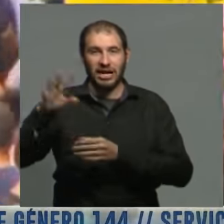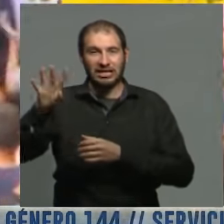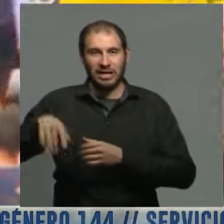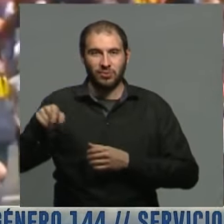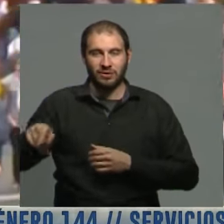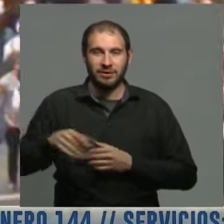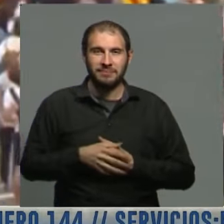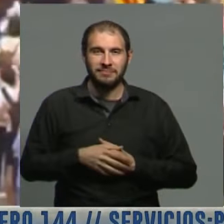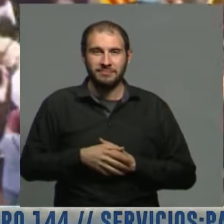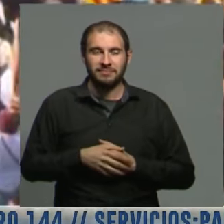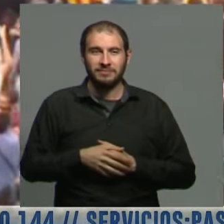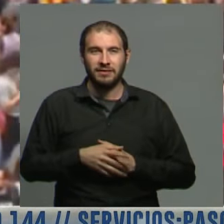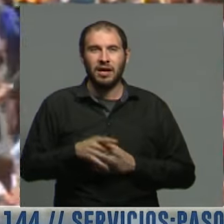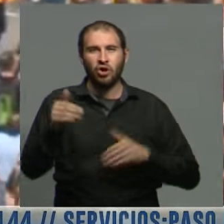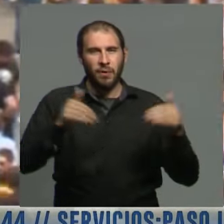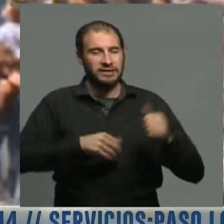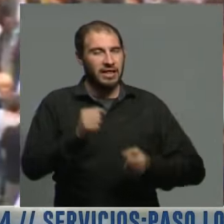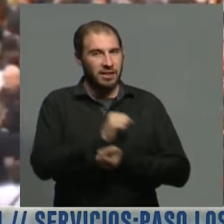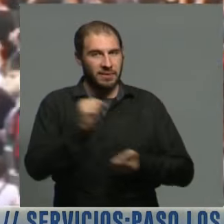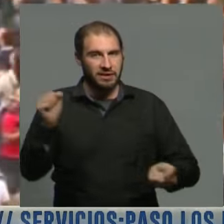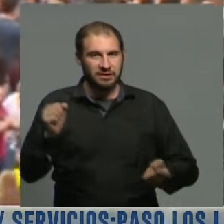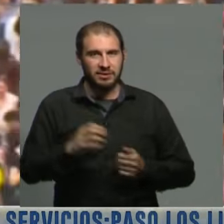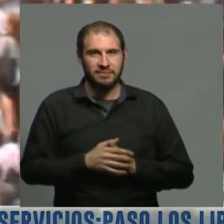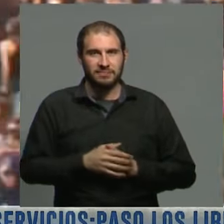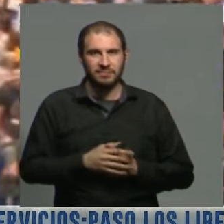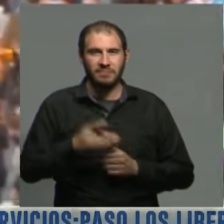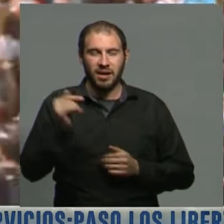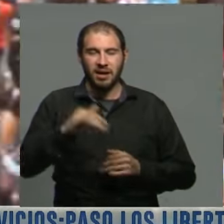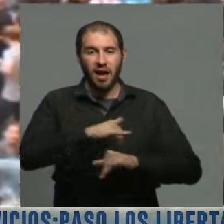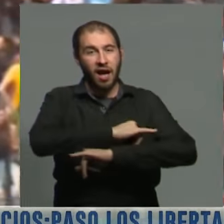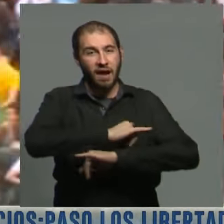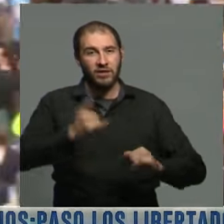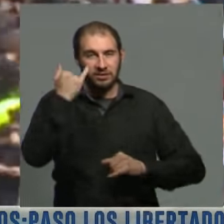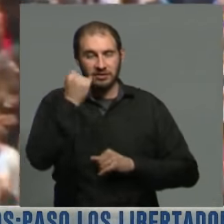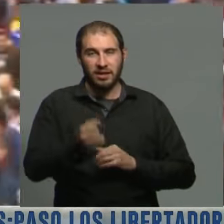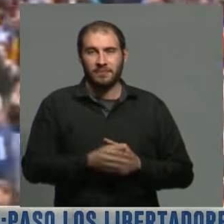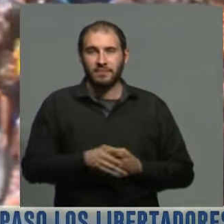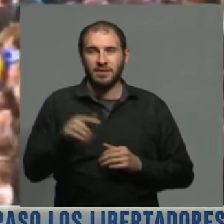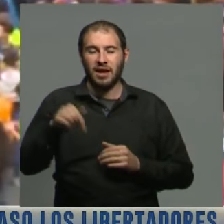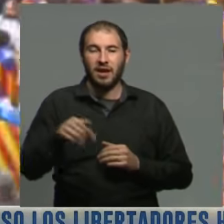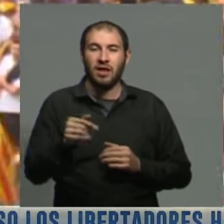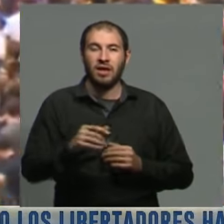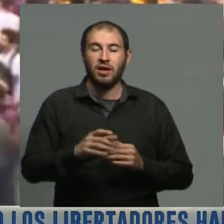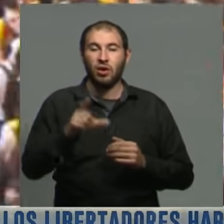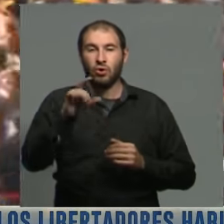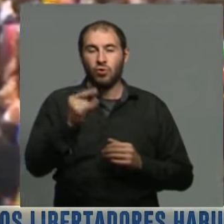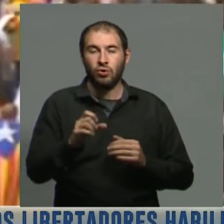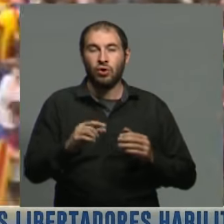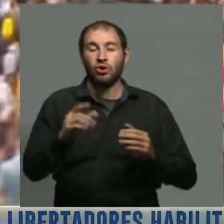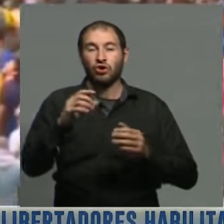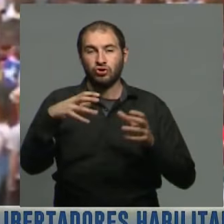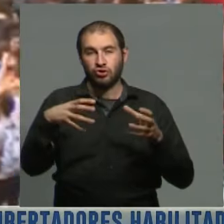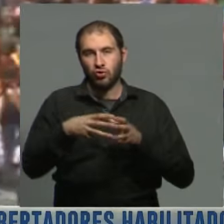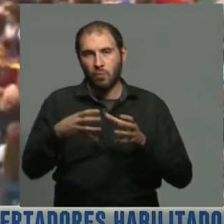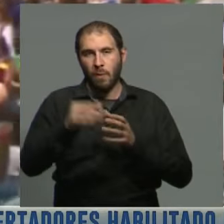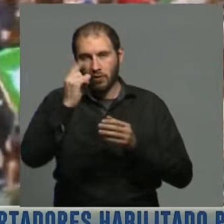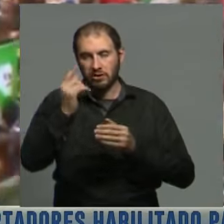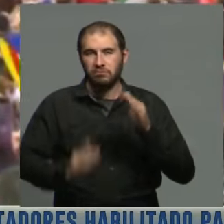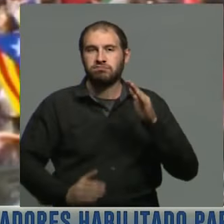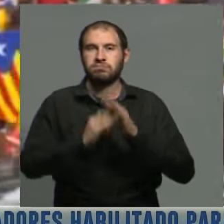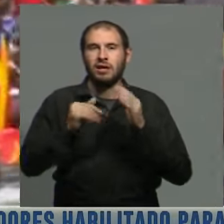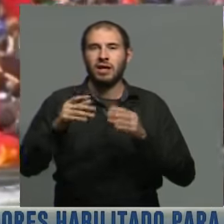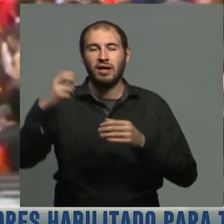Cataluña. Ha habido partidos independentistas que se han pronunciado, en este caso la CUP, que es el partido más radical que hay en